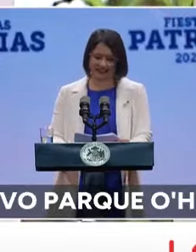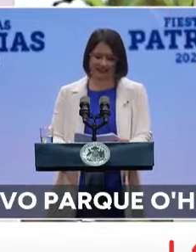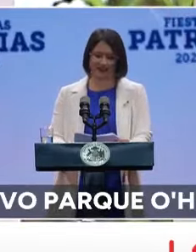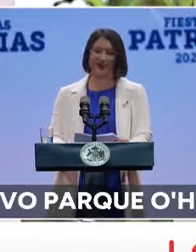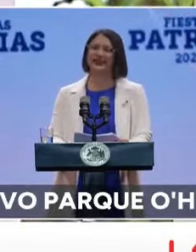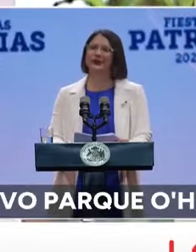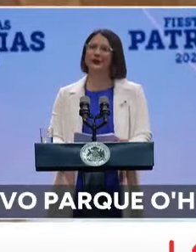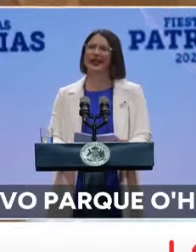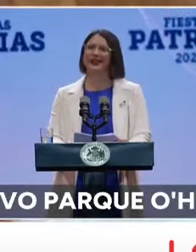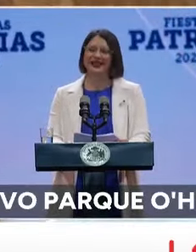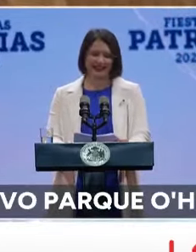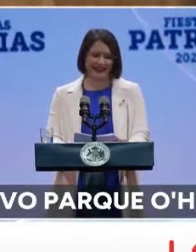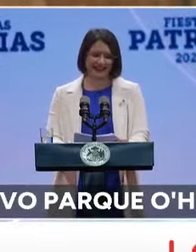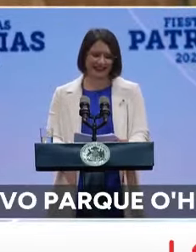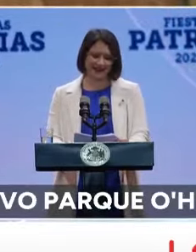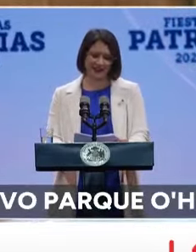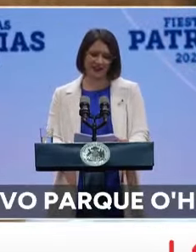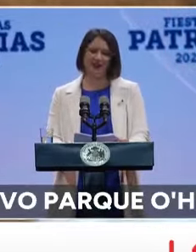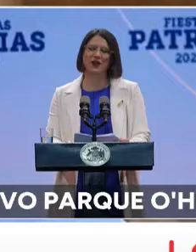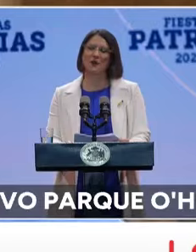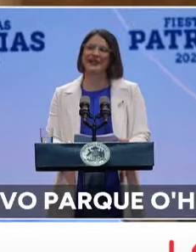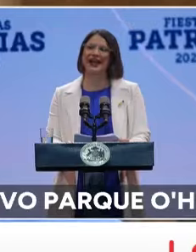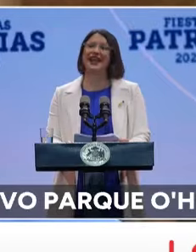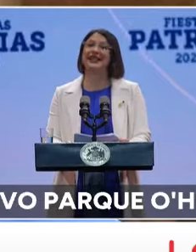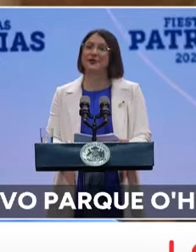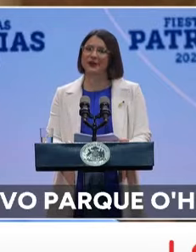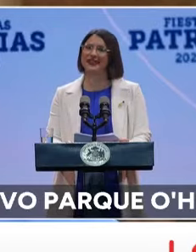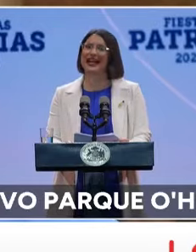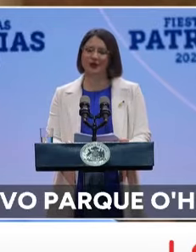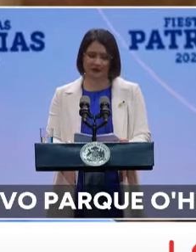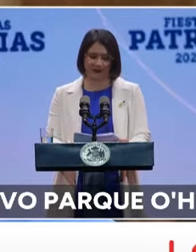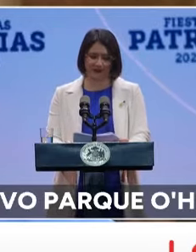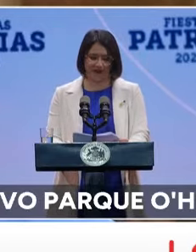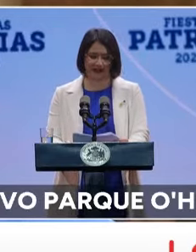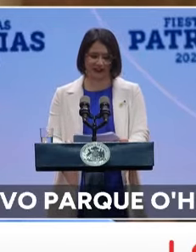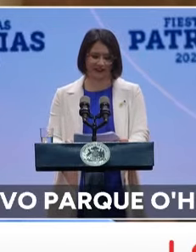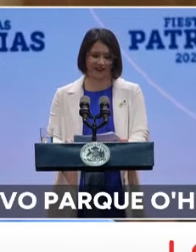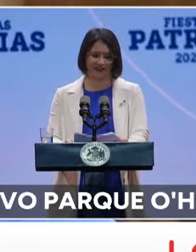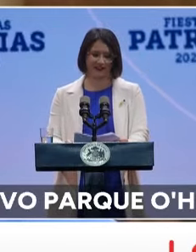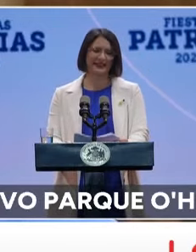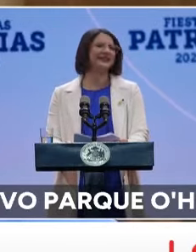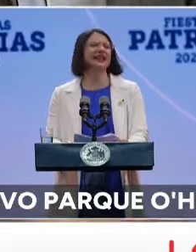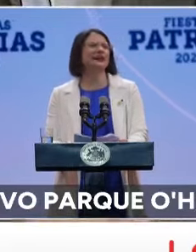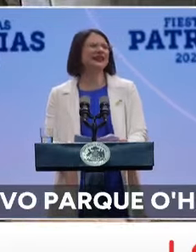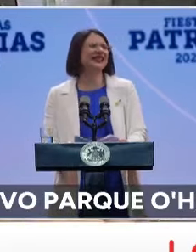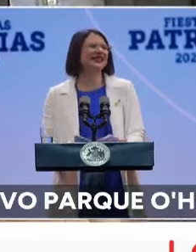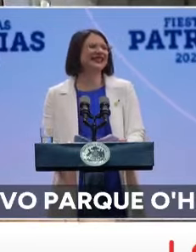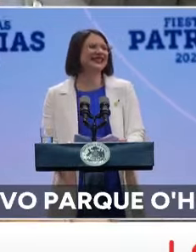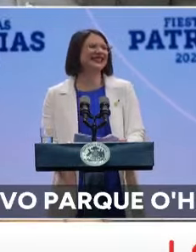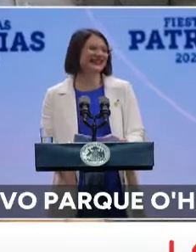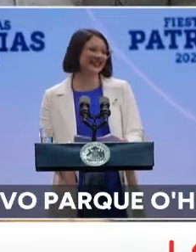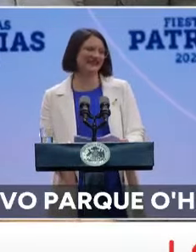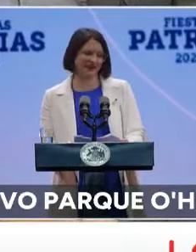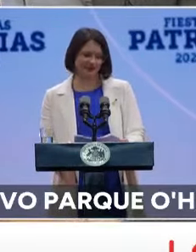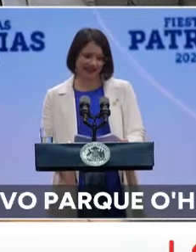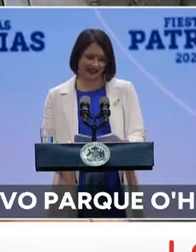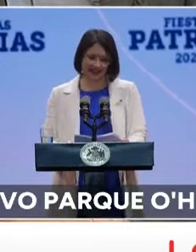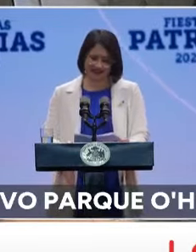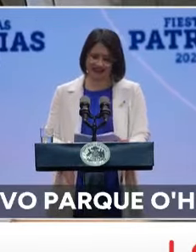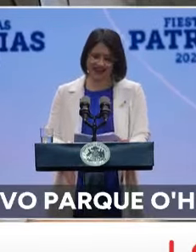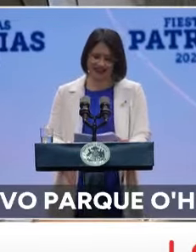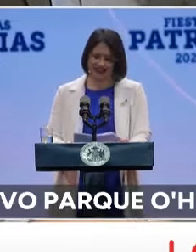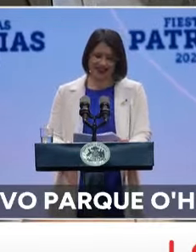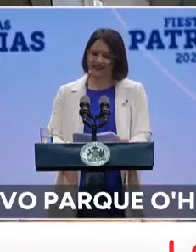sumando antecedentes, esta vez en la lista que involucra al exministro de Vivienda, Felipe Ward. En primer lugar, quiero pedirle disculpas por el atraso, pero